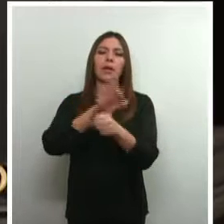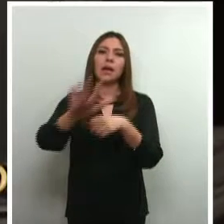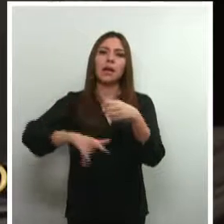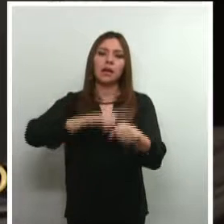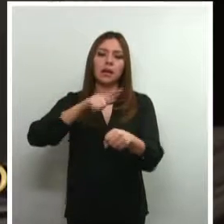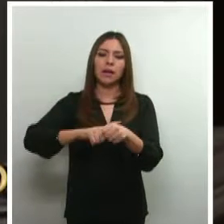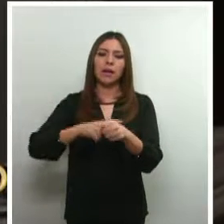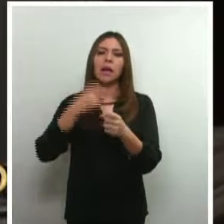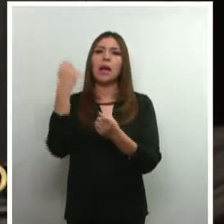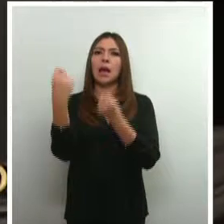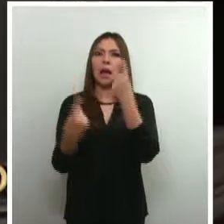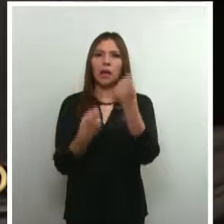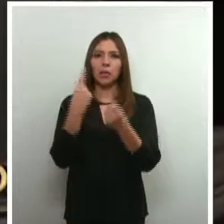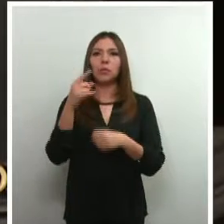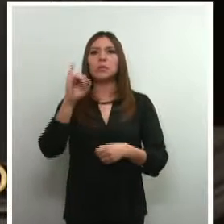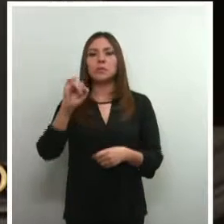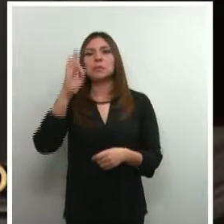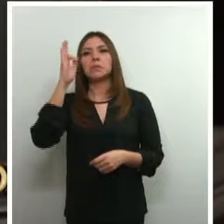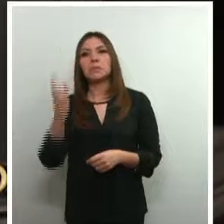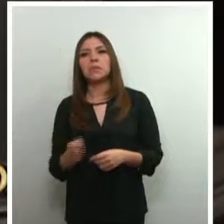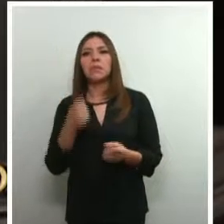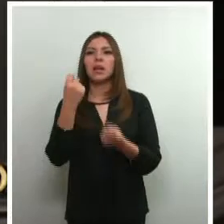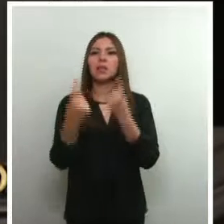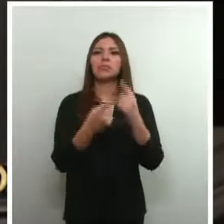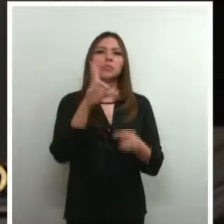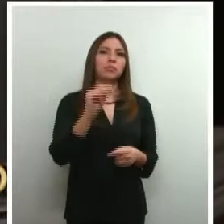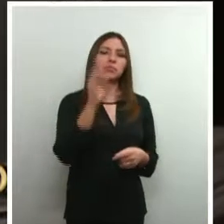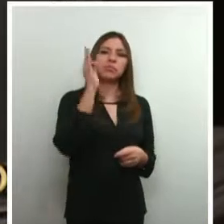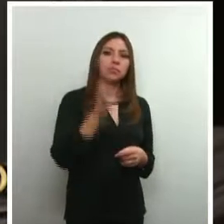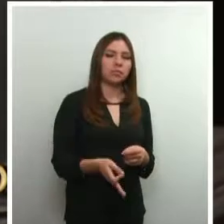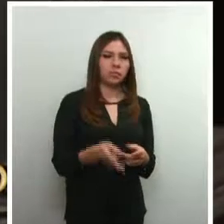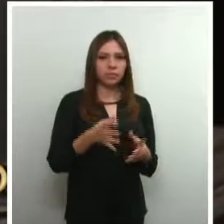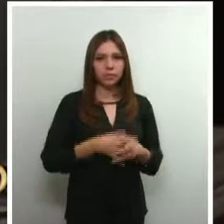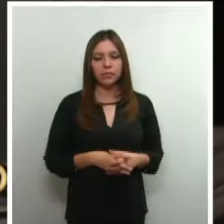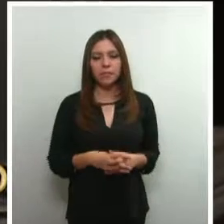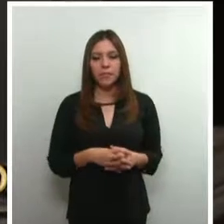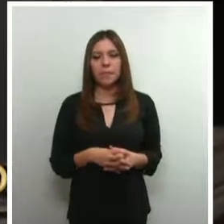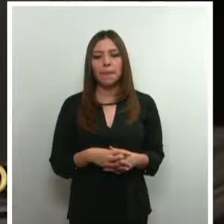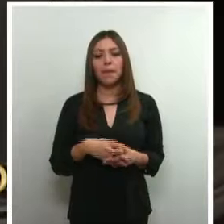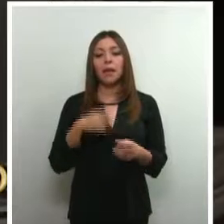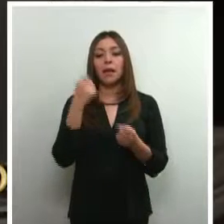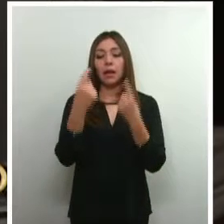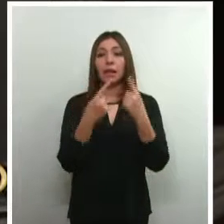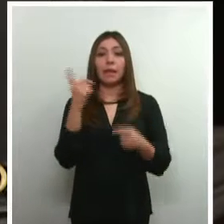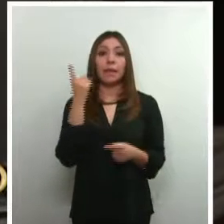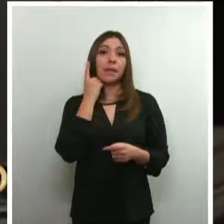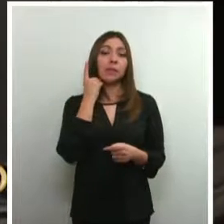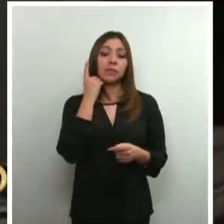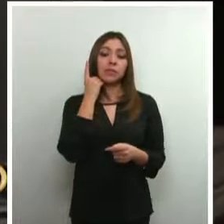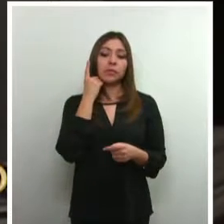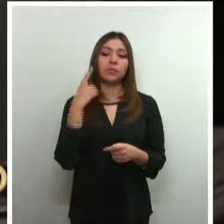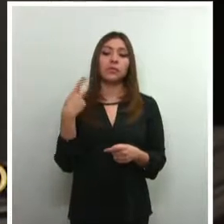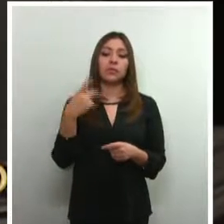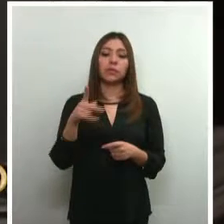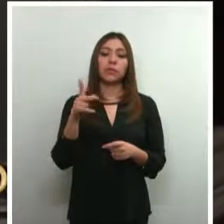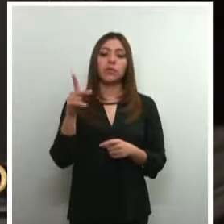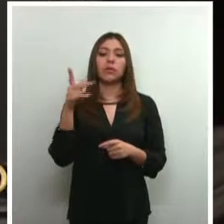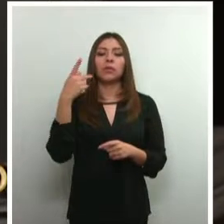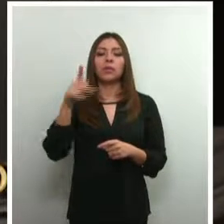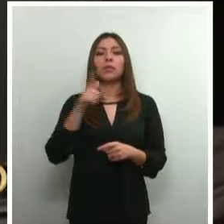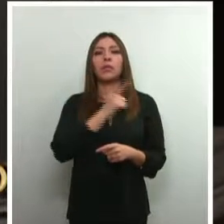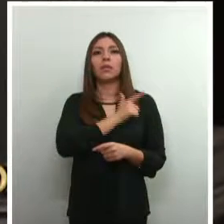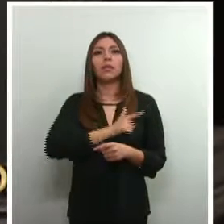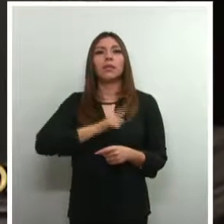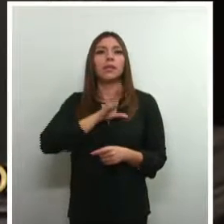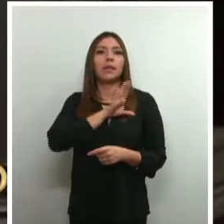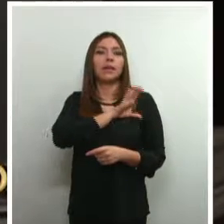En algunos los conseguí, en otros no, sobre todo en los diputados constituyentes taurinos que están